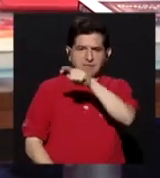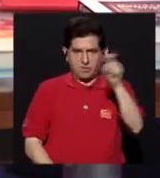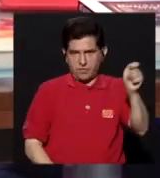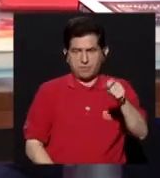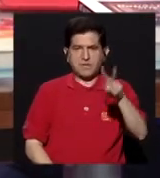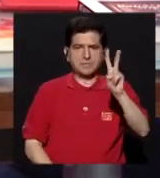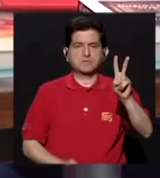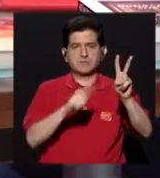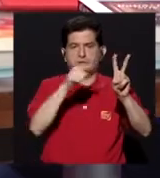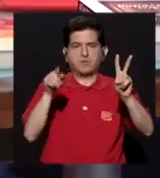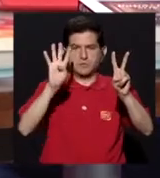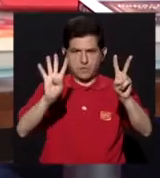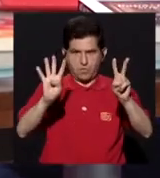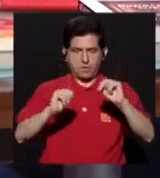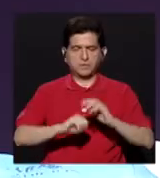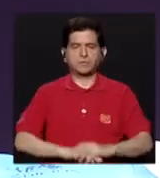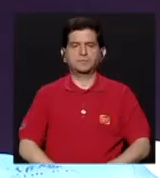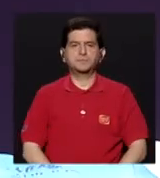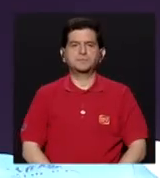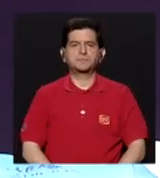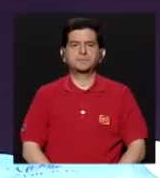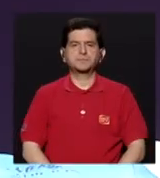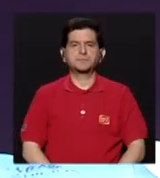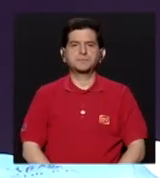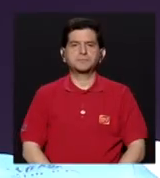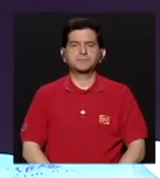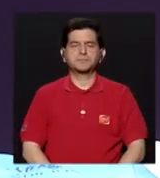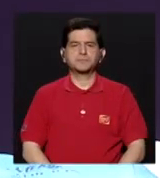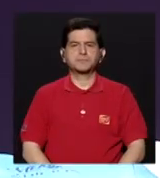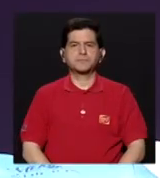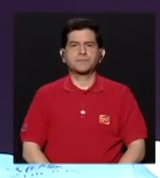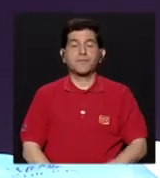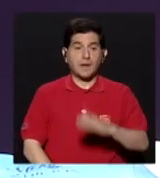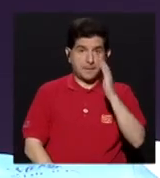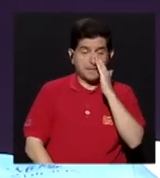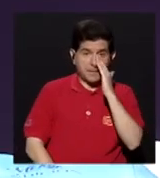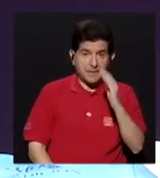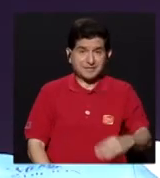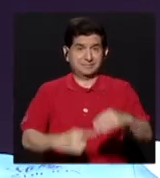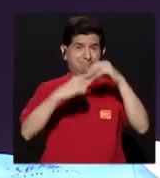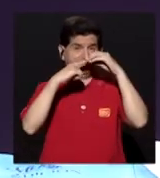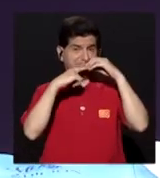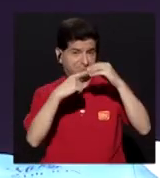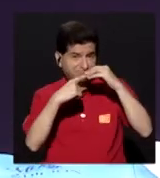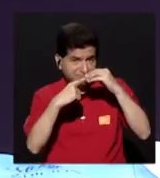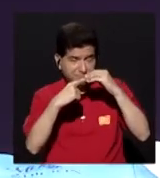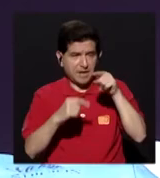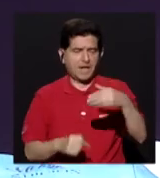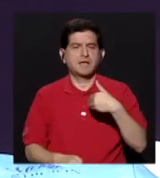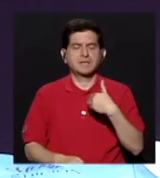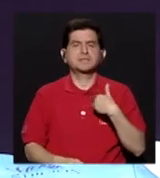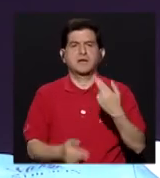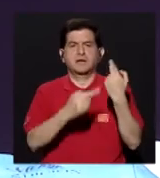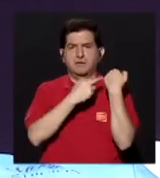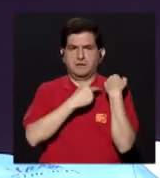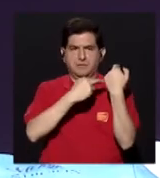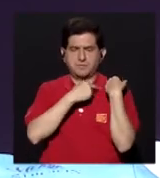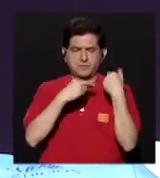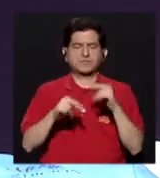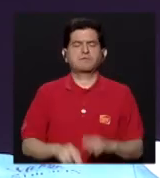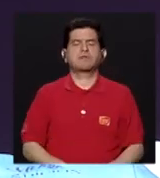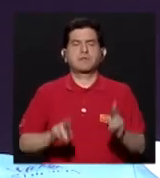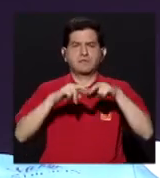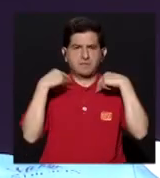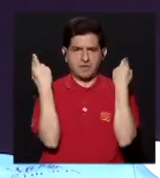el tercer sábado de cada mes, de 2 a 4, ¿verdad? Y son las mamás principalmente las que tienen a cargo las reuniones,